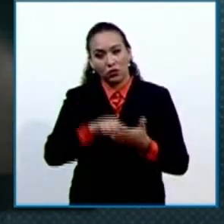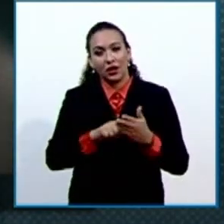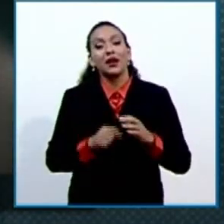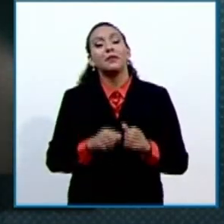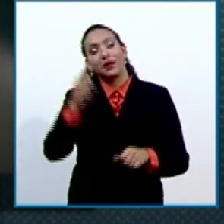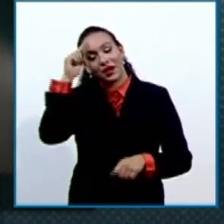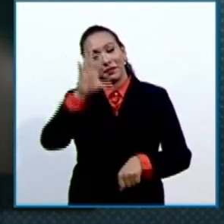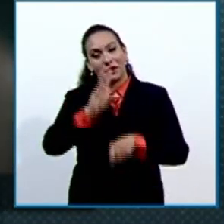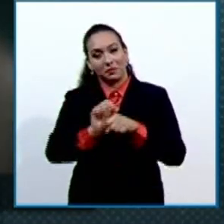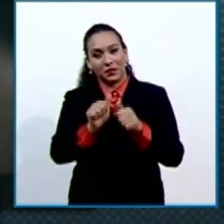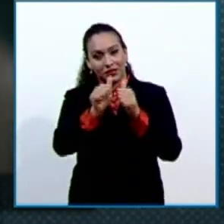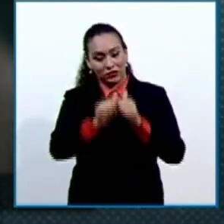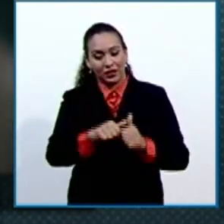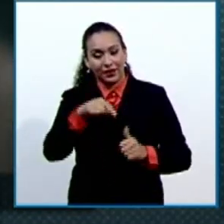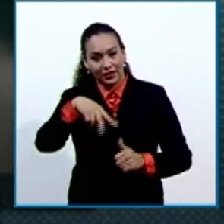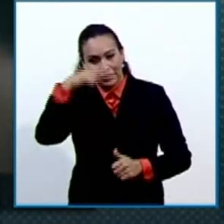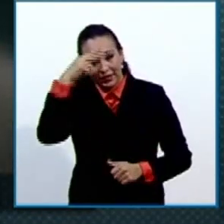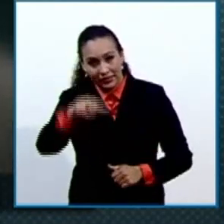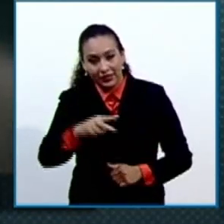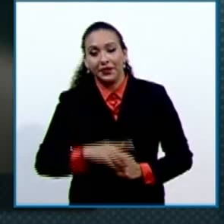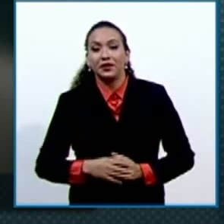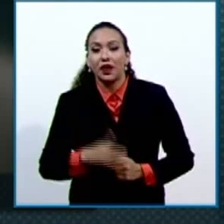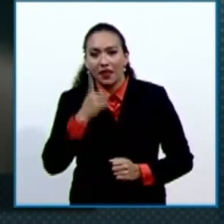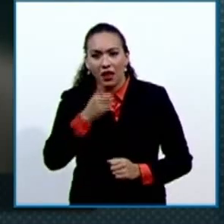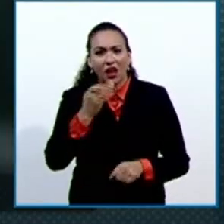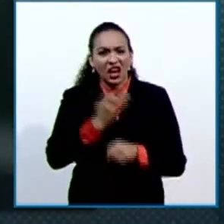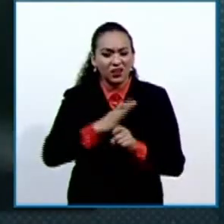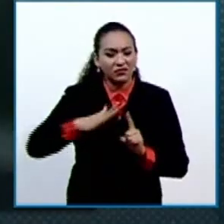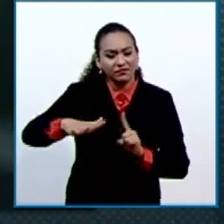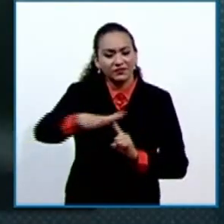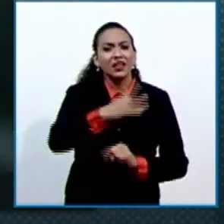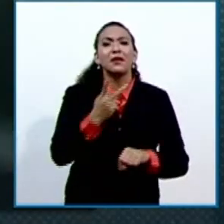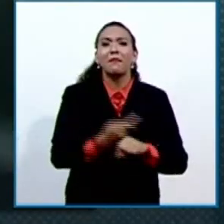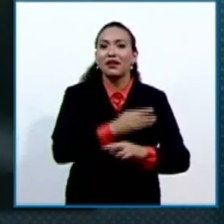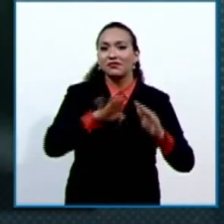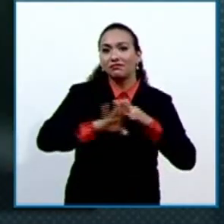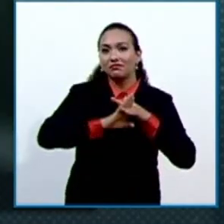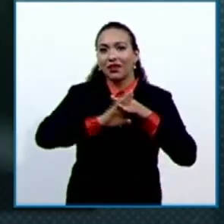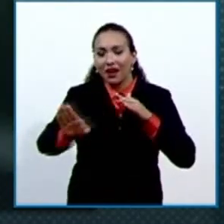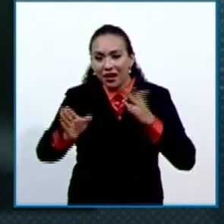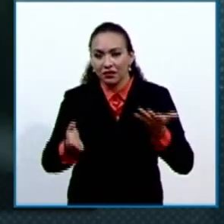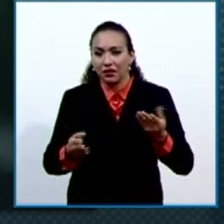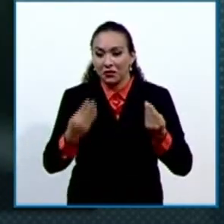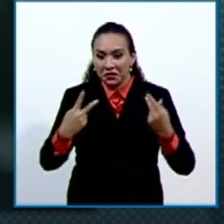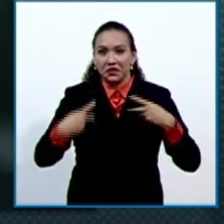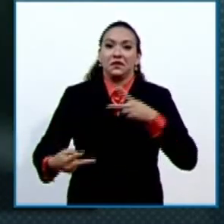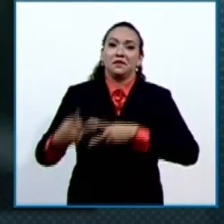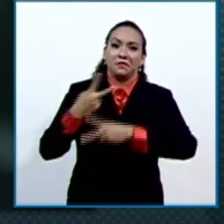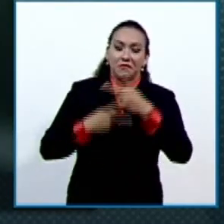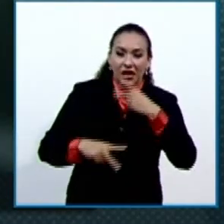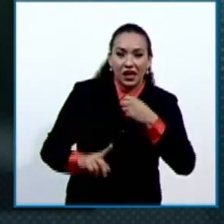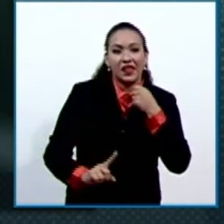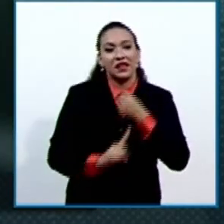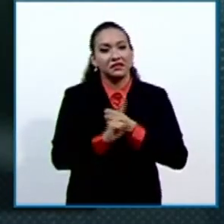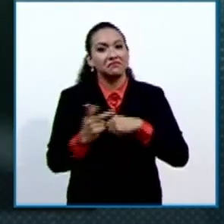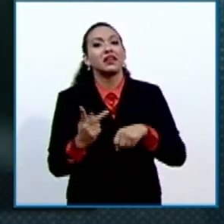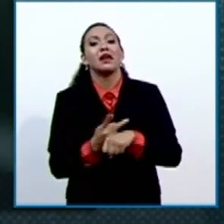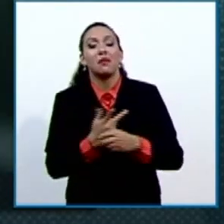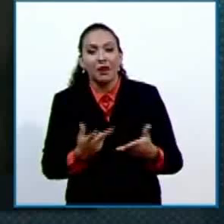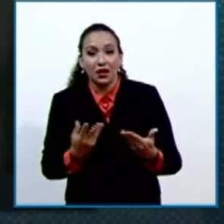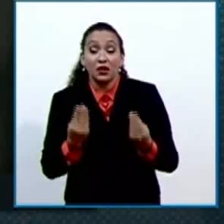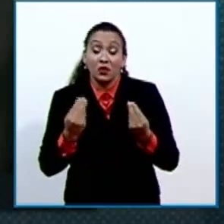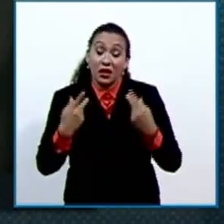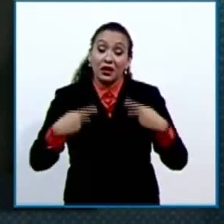Universidad Iberoamericana, explica cuál es el contexto actual de la migración en México, los retos que enfrentan las personas en movilidad para